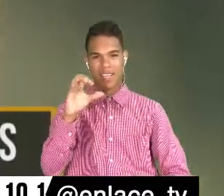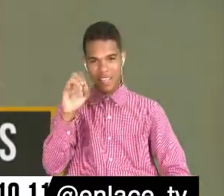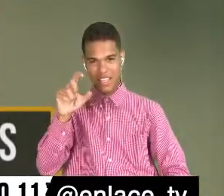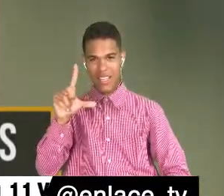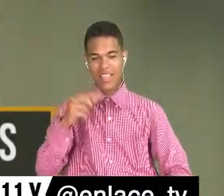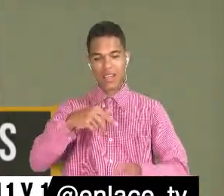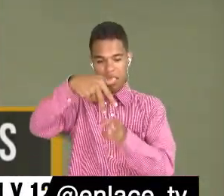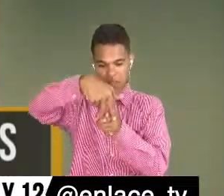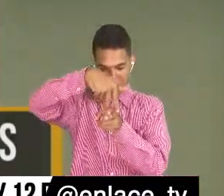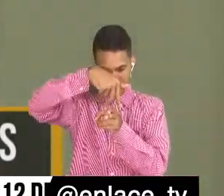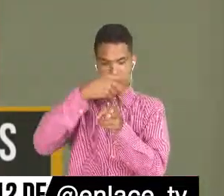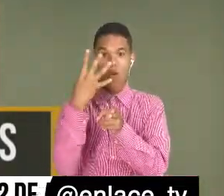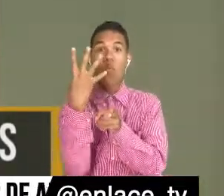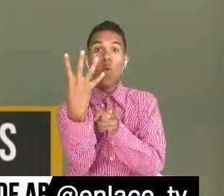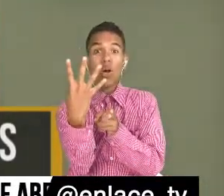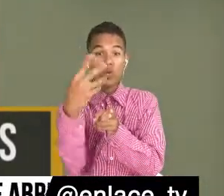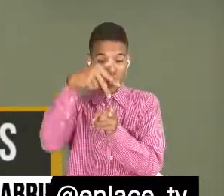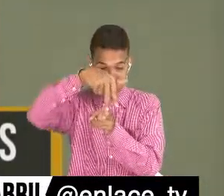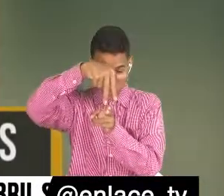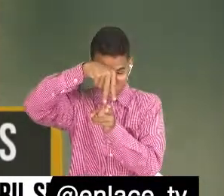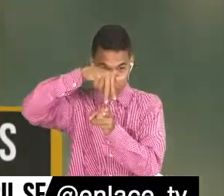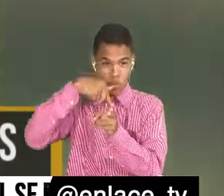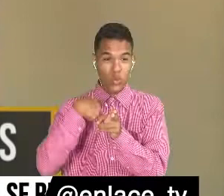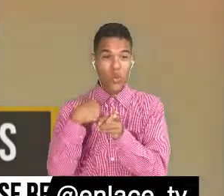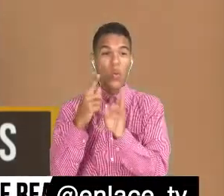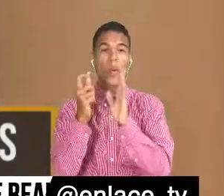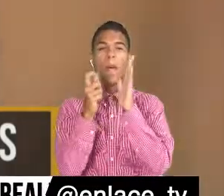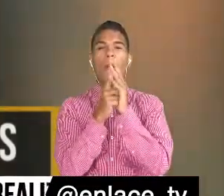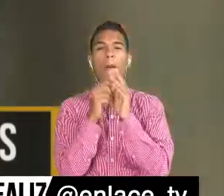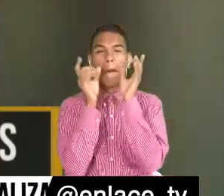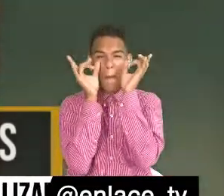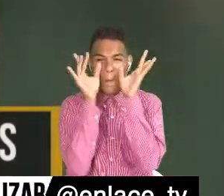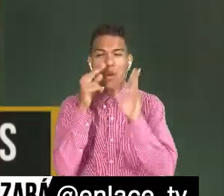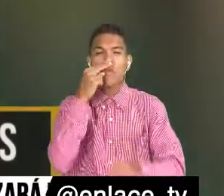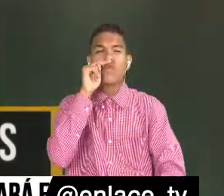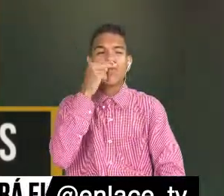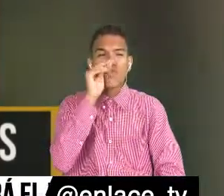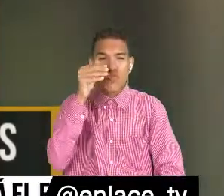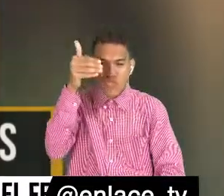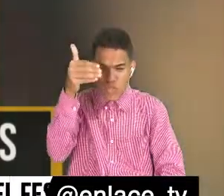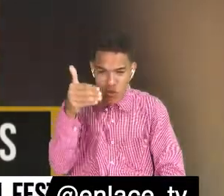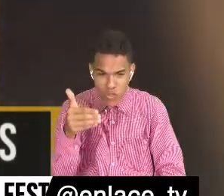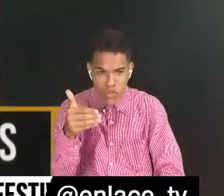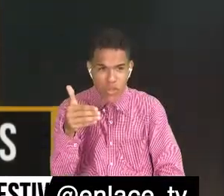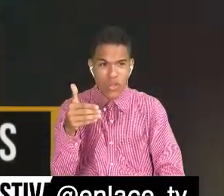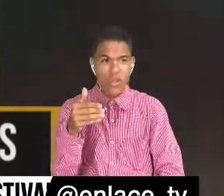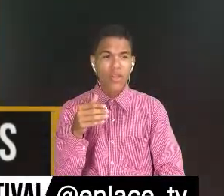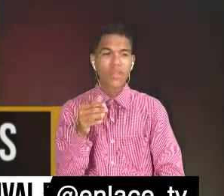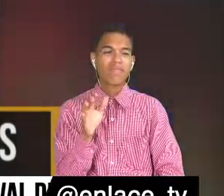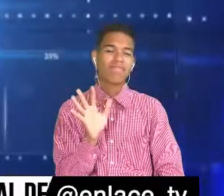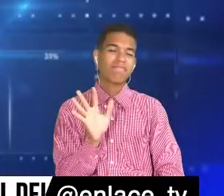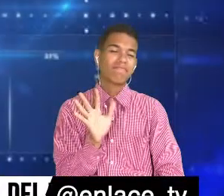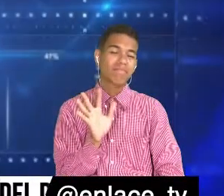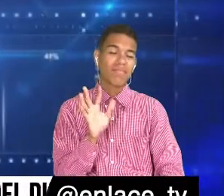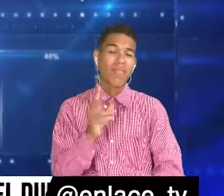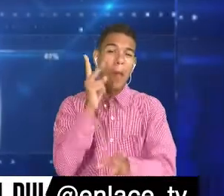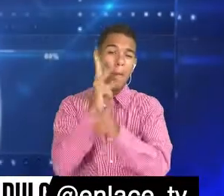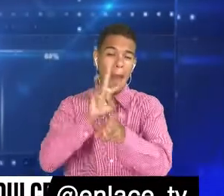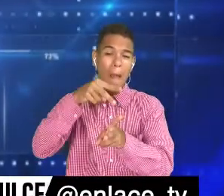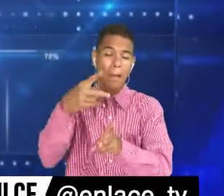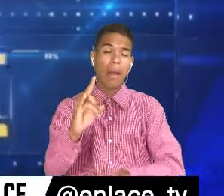este velocípedo. Lo grave del caso es la forma como exponen al menor de edad que hace las veces de capó de esta motocicleta.